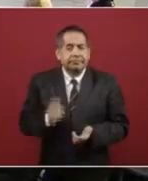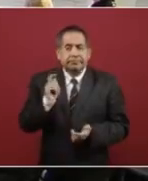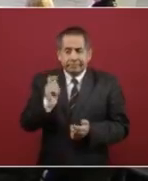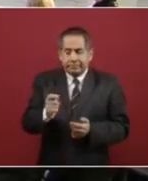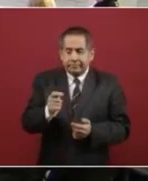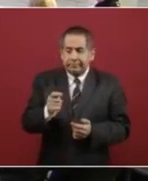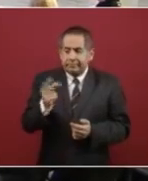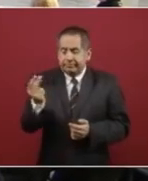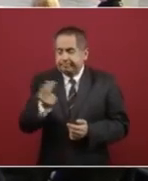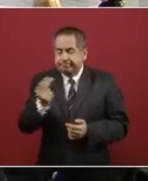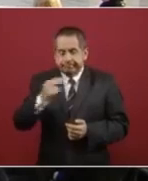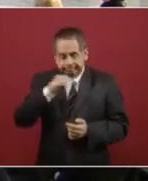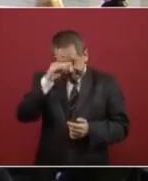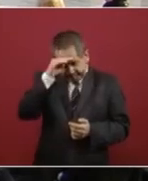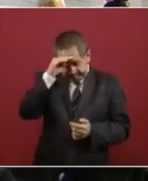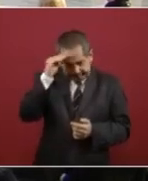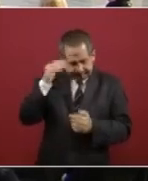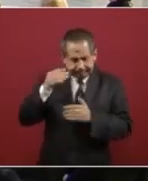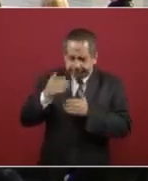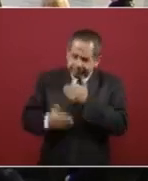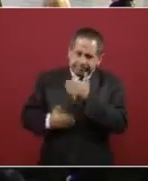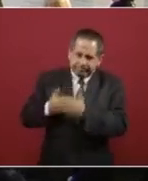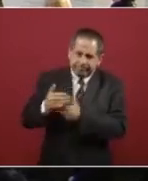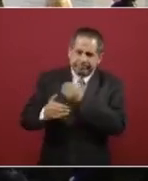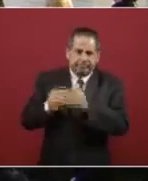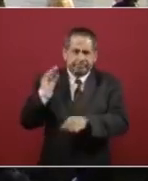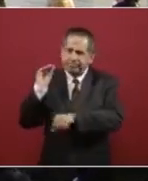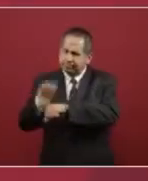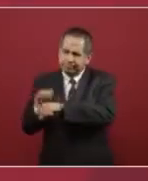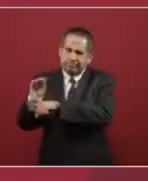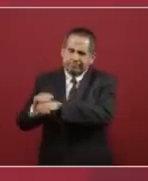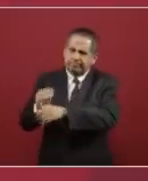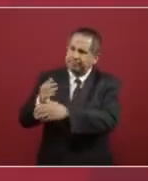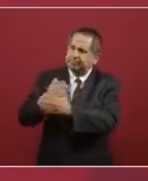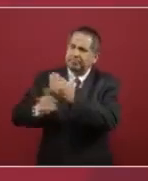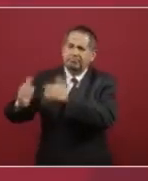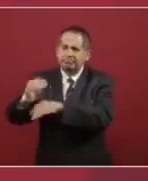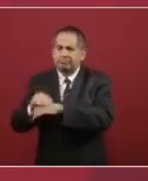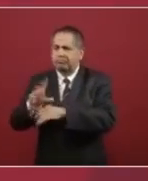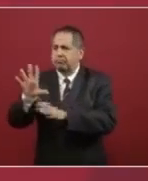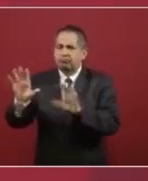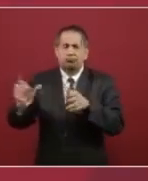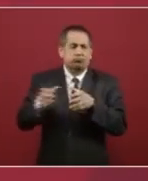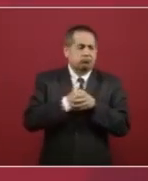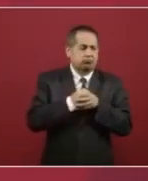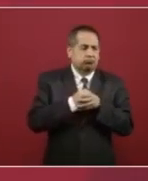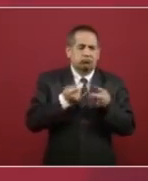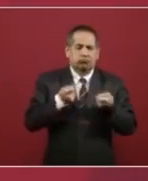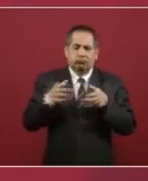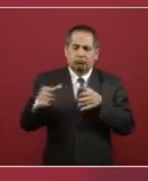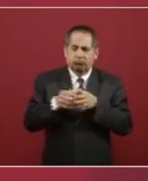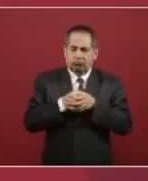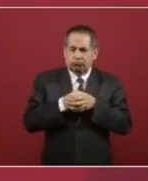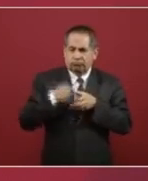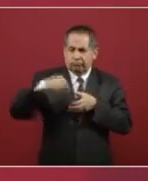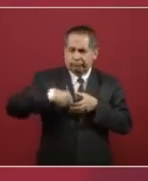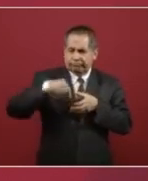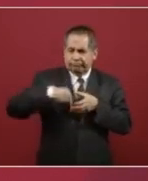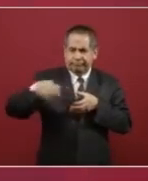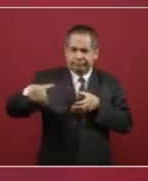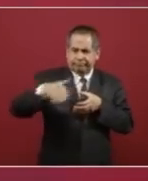necesitamos avanzar en el desarrollo, no seguir centralizando el